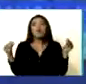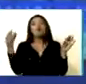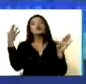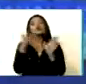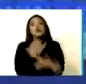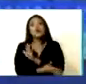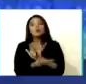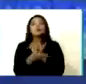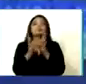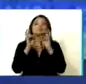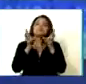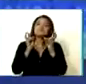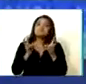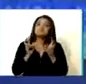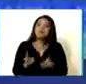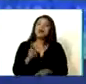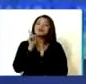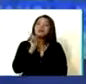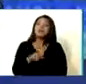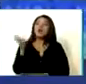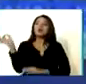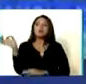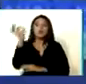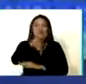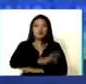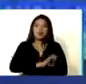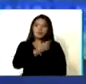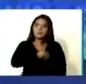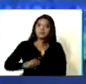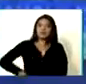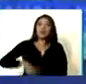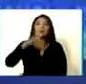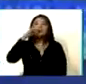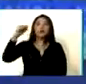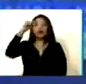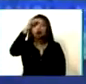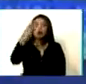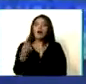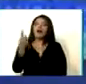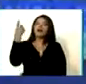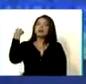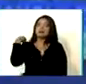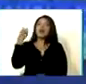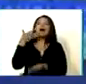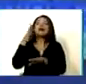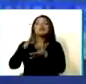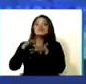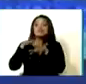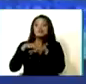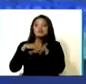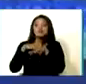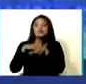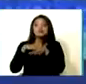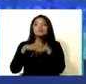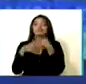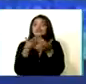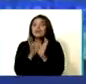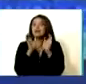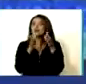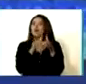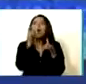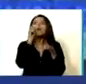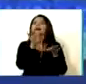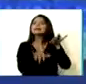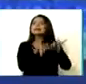los que se abordarán también durante el día de hoy. El presidente Nicolás Maduro ayer anunció que en las próximas horas se reunirá con el